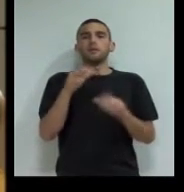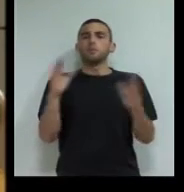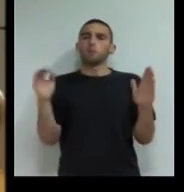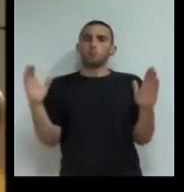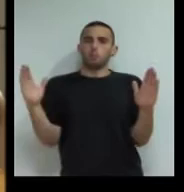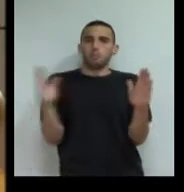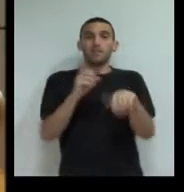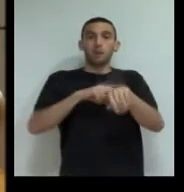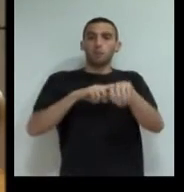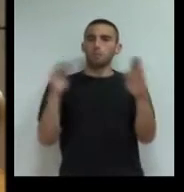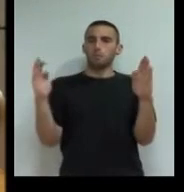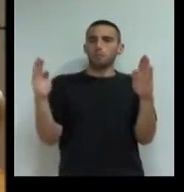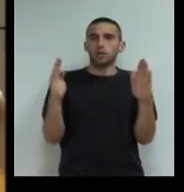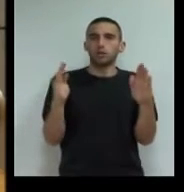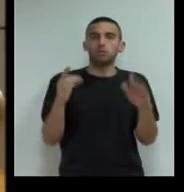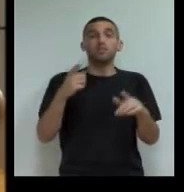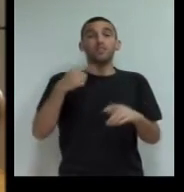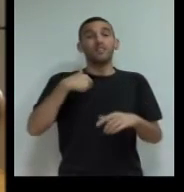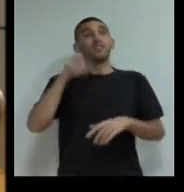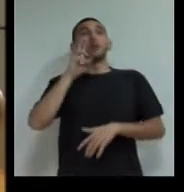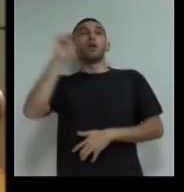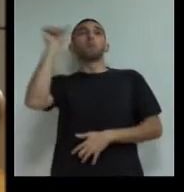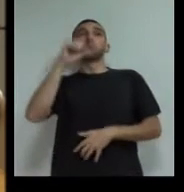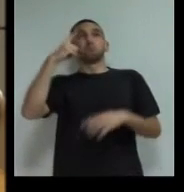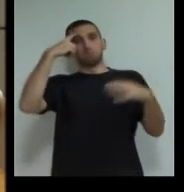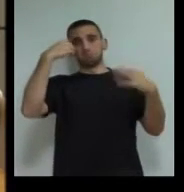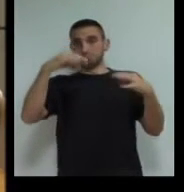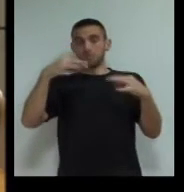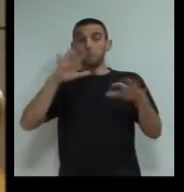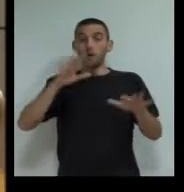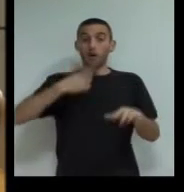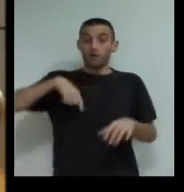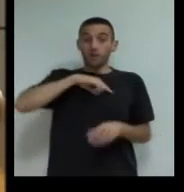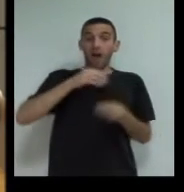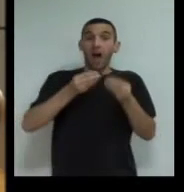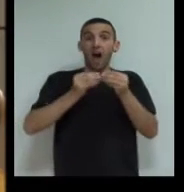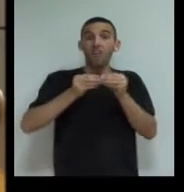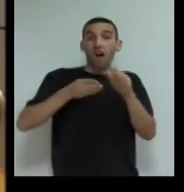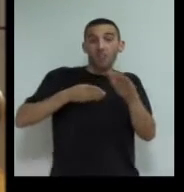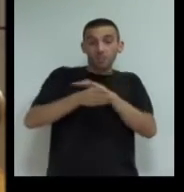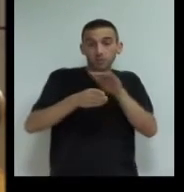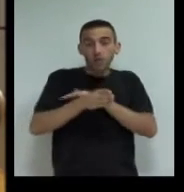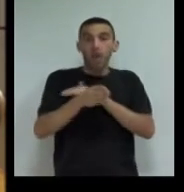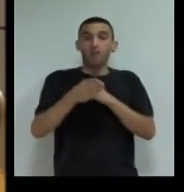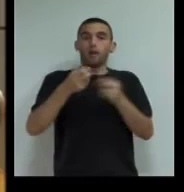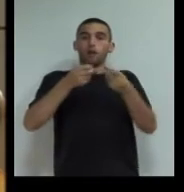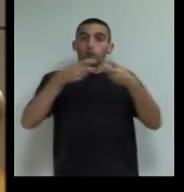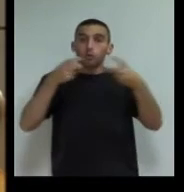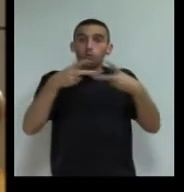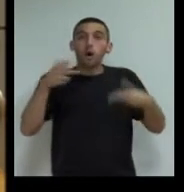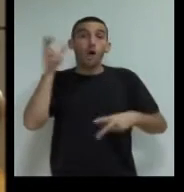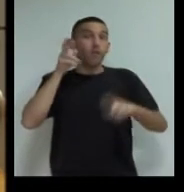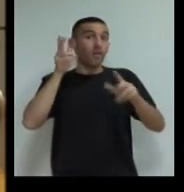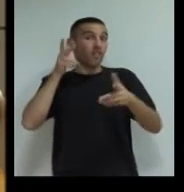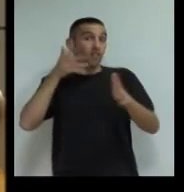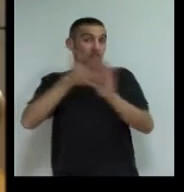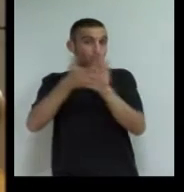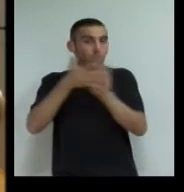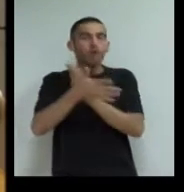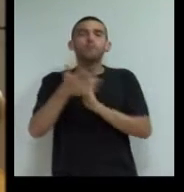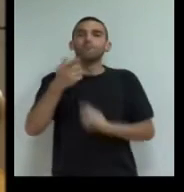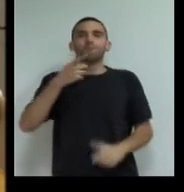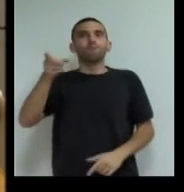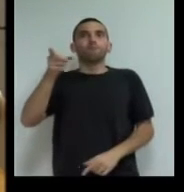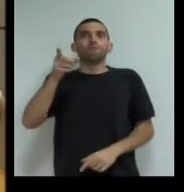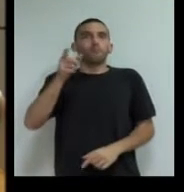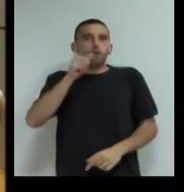de información. Pero claro, a la hora de los que tenemos que hacer la accesibilidad, tanto el subtitulado como la audiodescripción, eso no nos